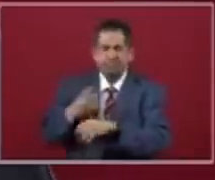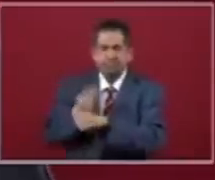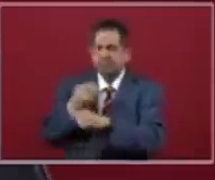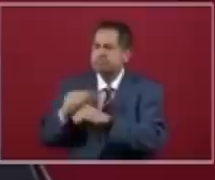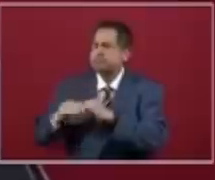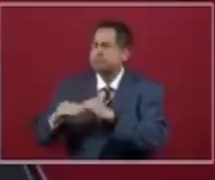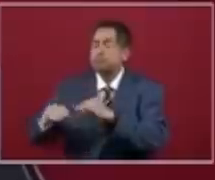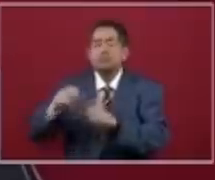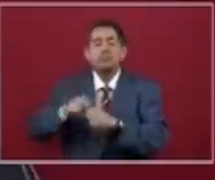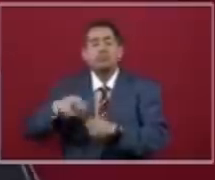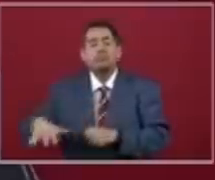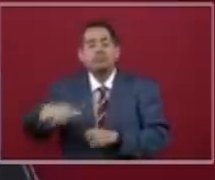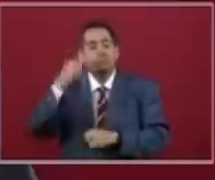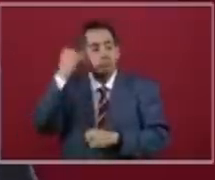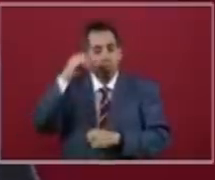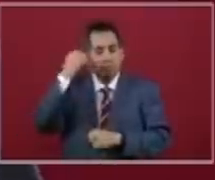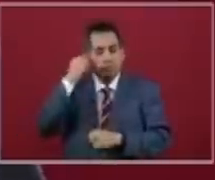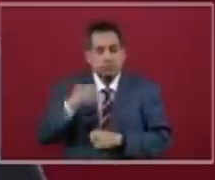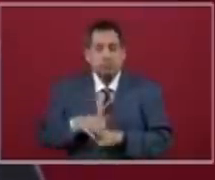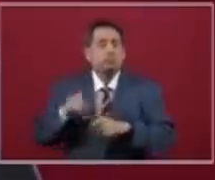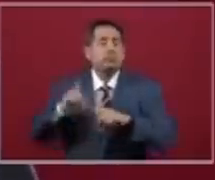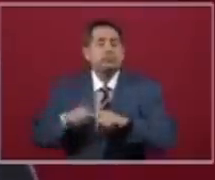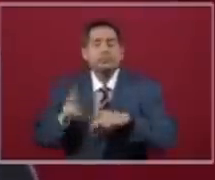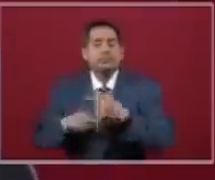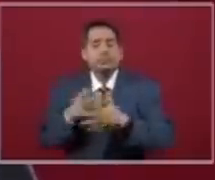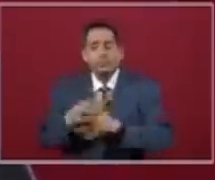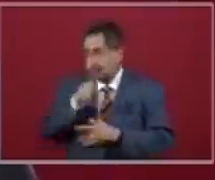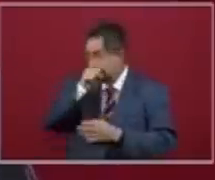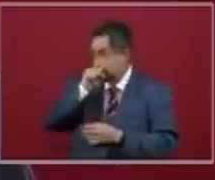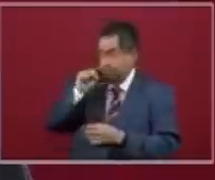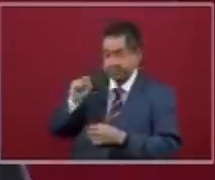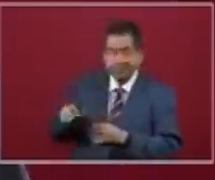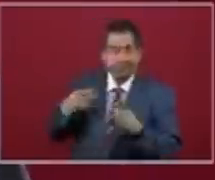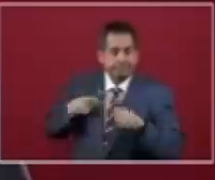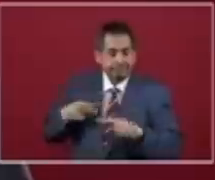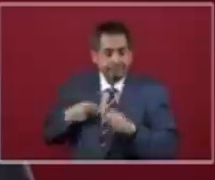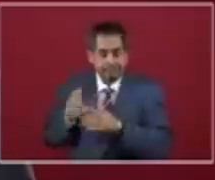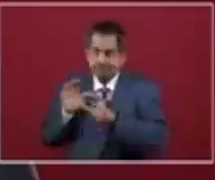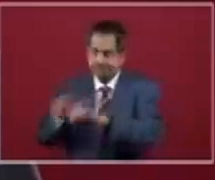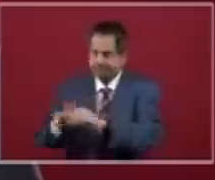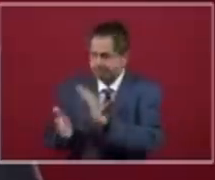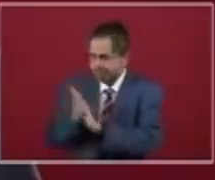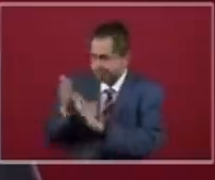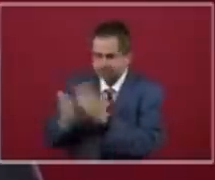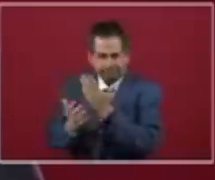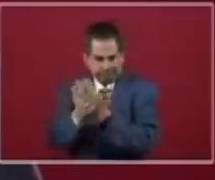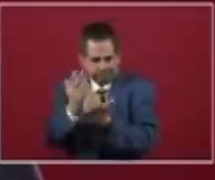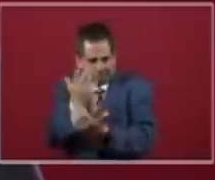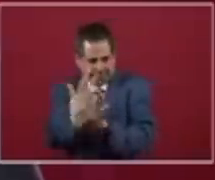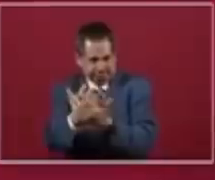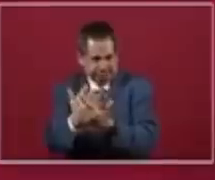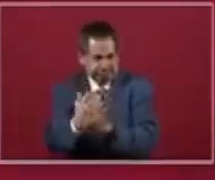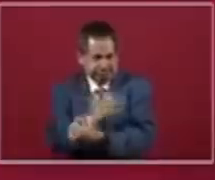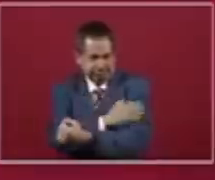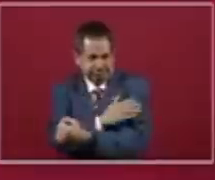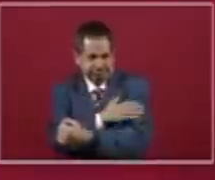de Oaxaca. Y los está haciendo la gente con mano de